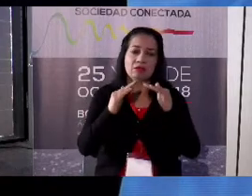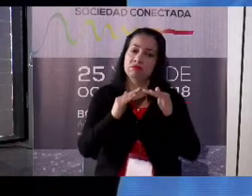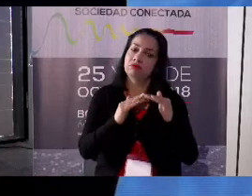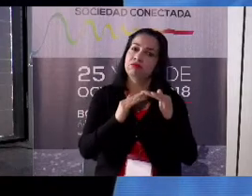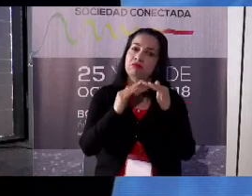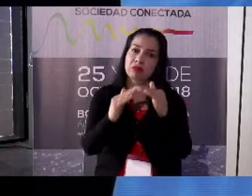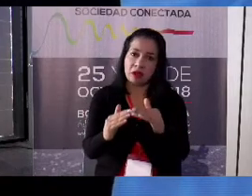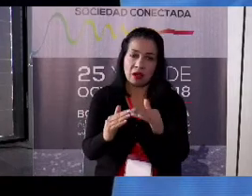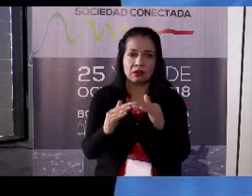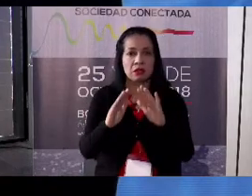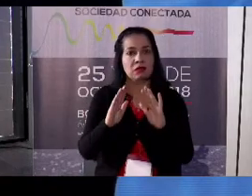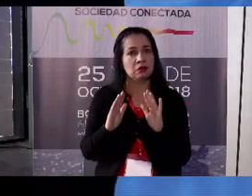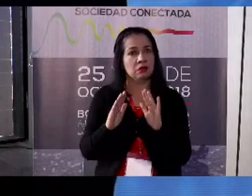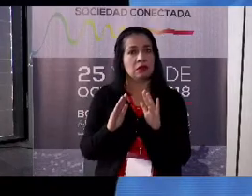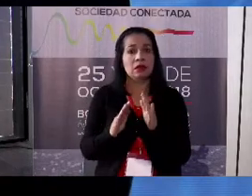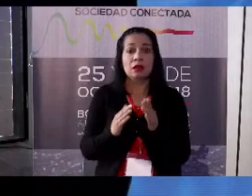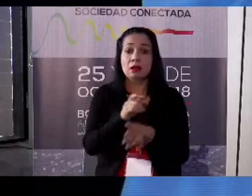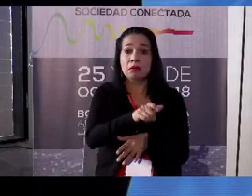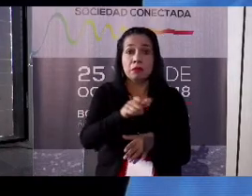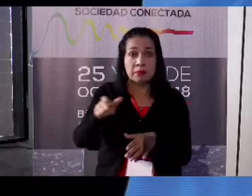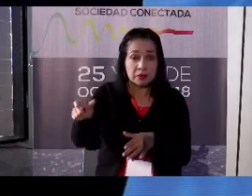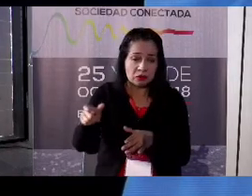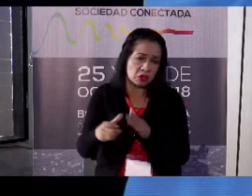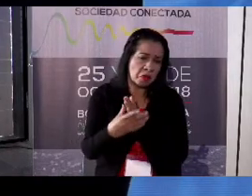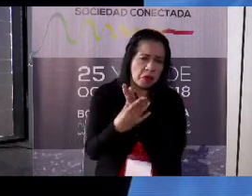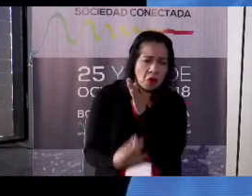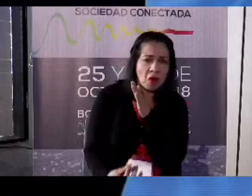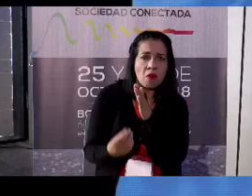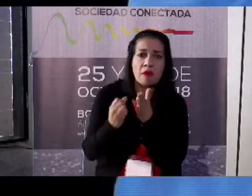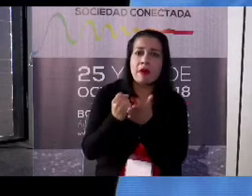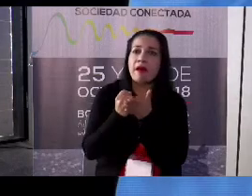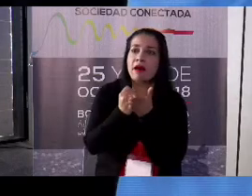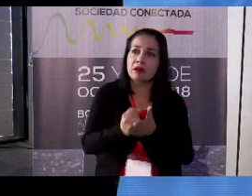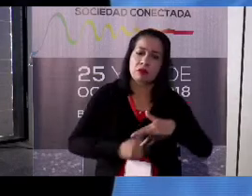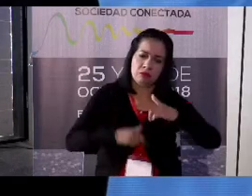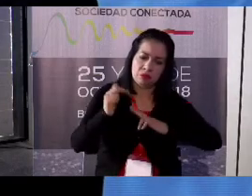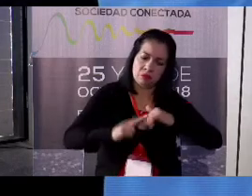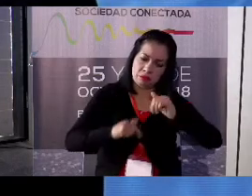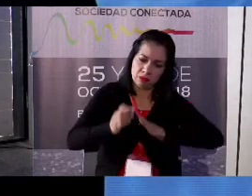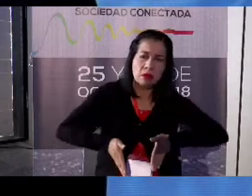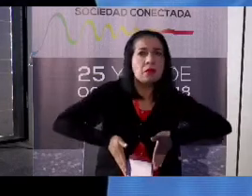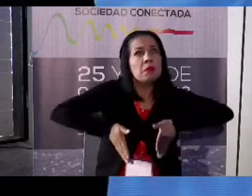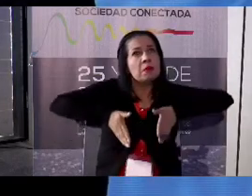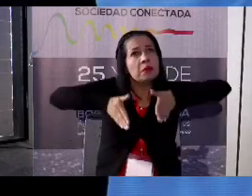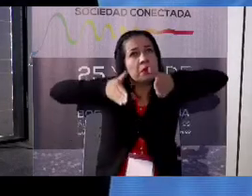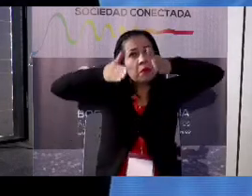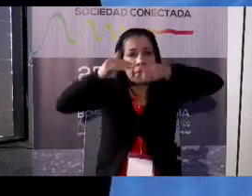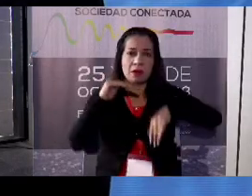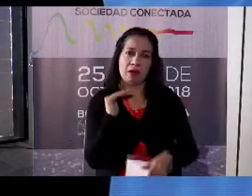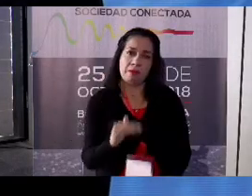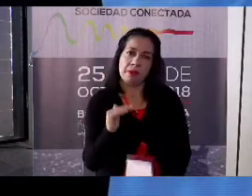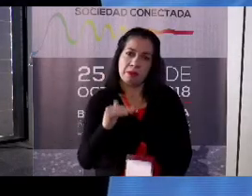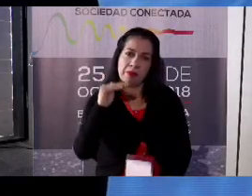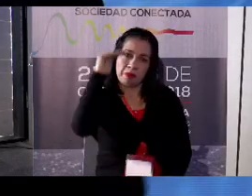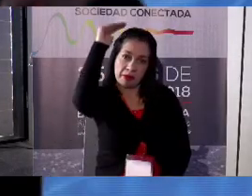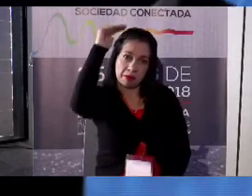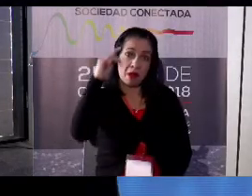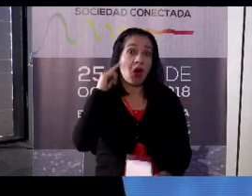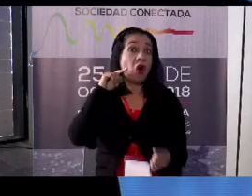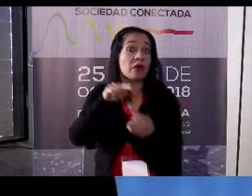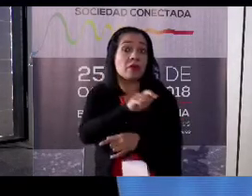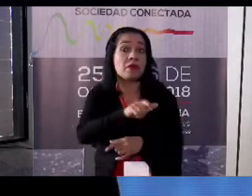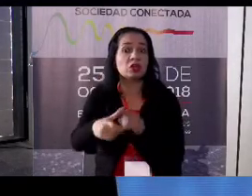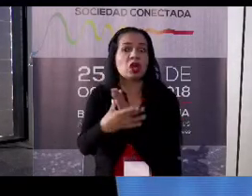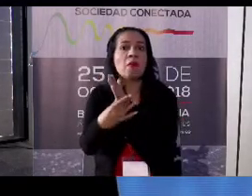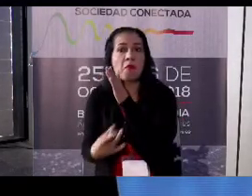personas a las personas menos favorecidas o sea hacen edificios de apartamentos eh y tratan de sacar a